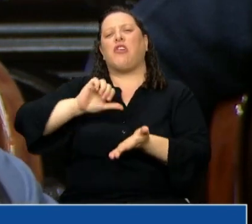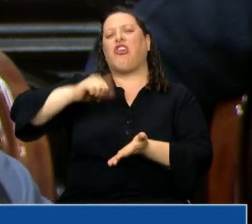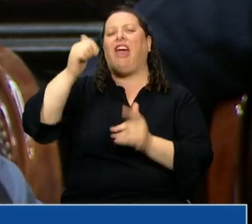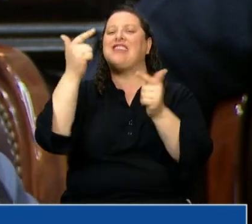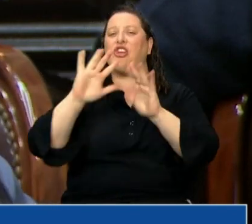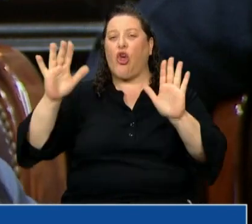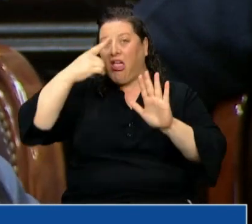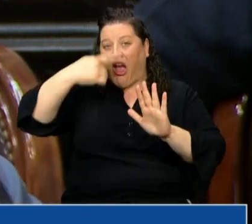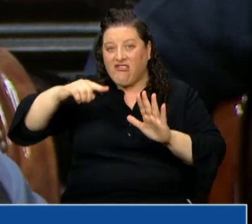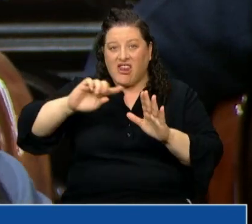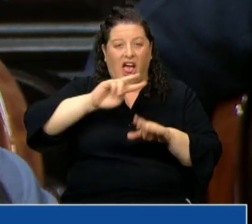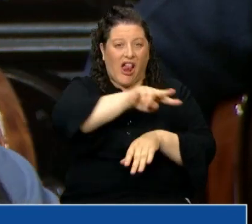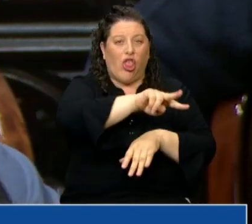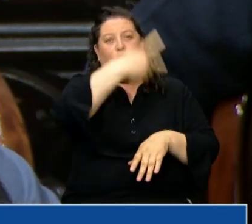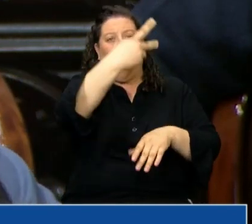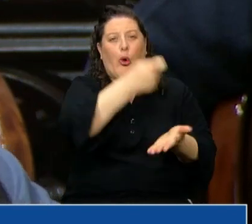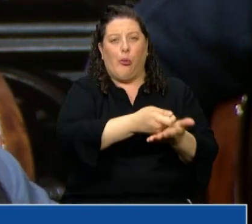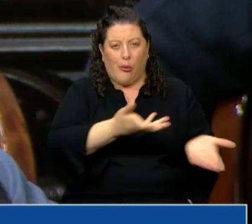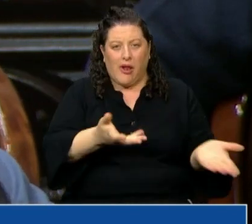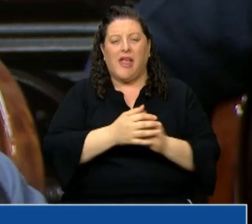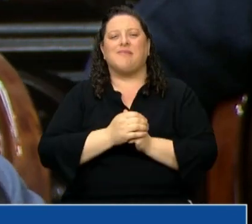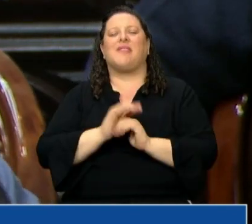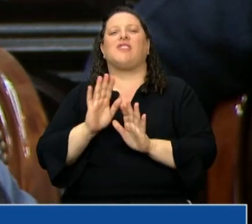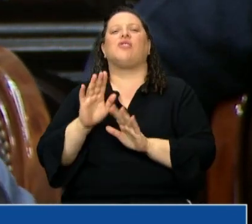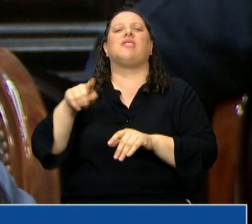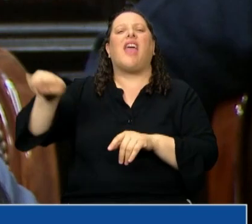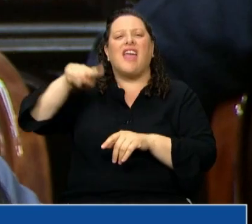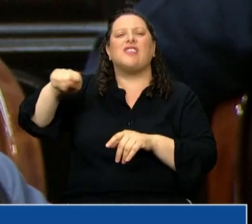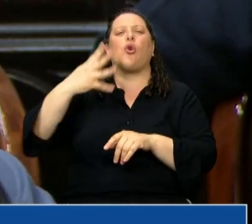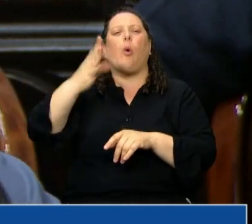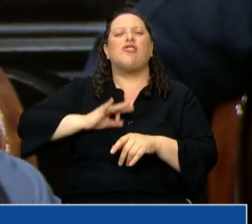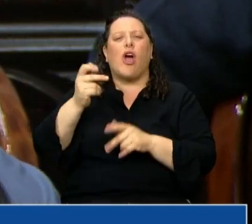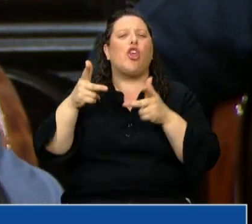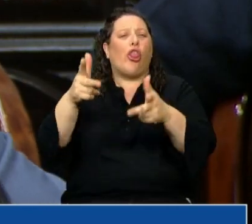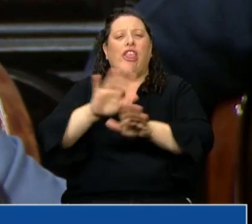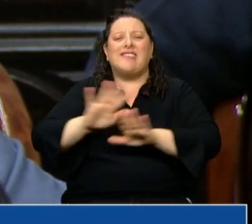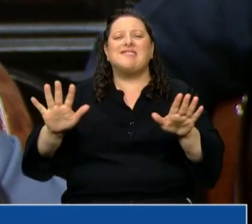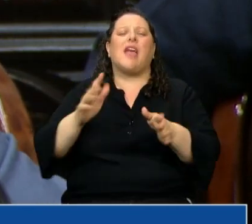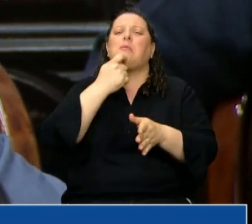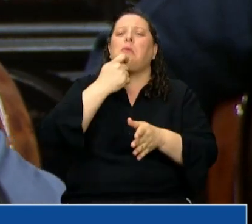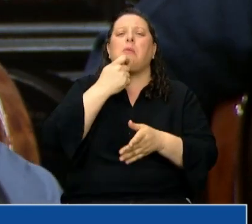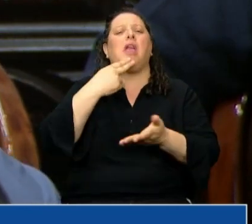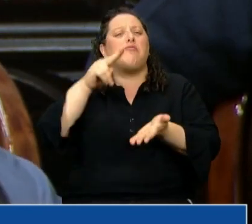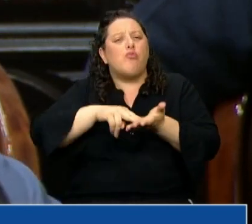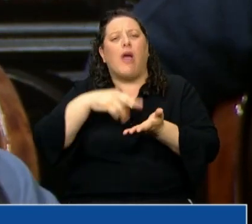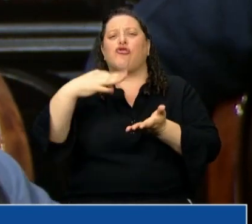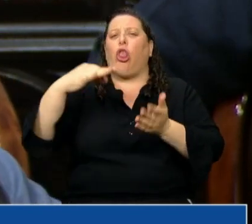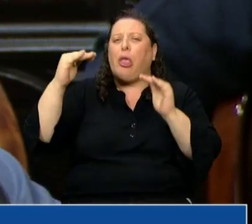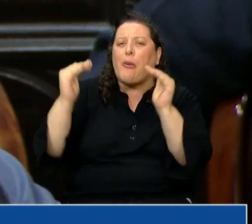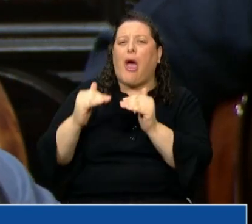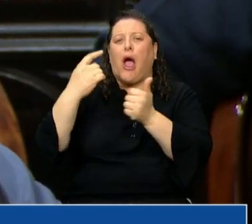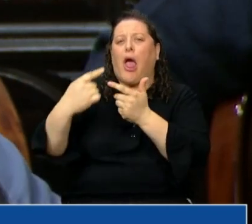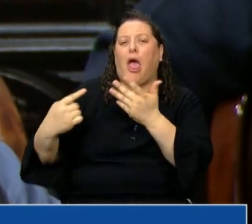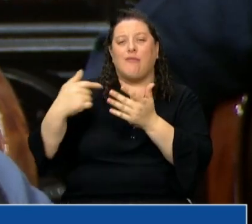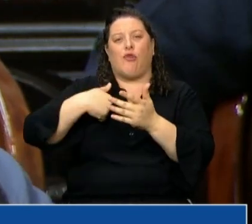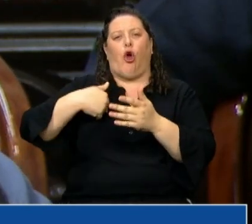lado están los que durante 4 años dijeron que acompañaban cualquier rebaja o eliminación de impuestos y hoy votan en contra de la eliminación de uno de